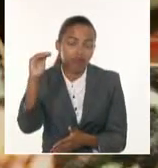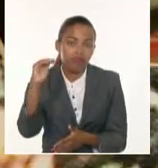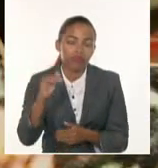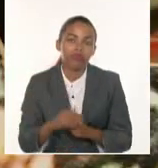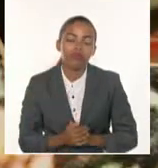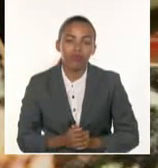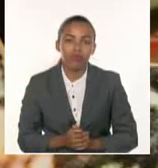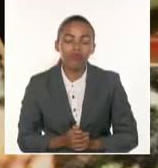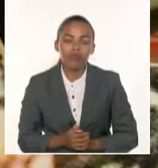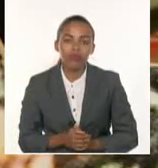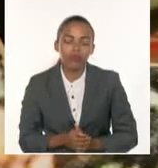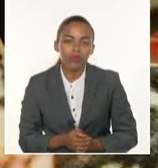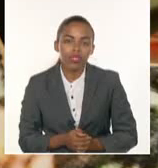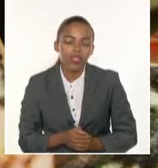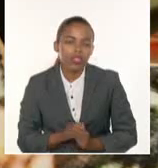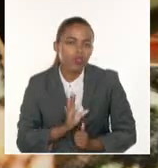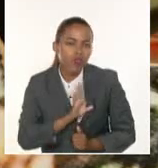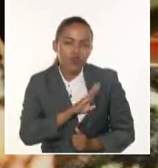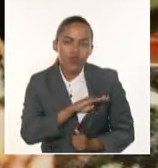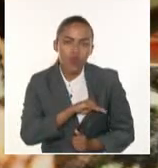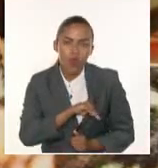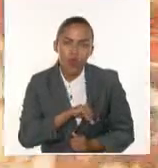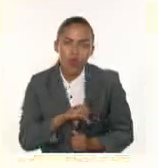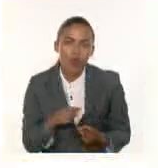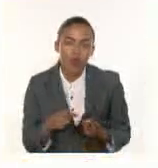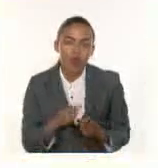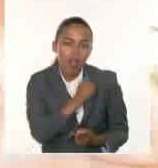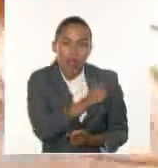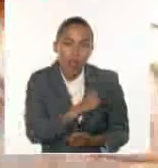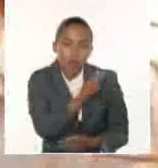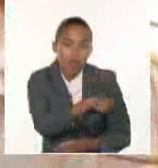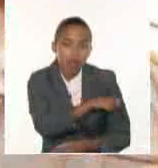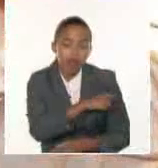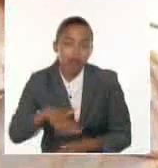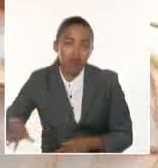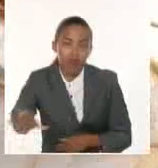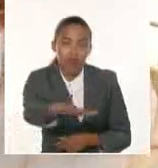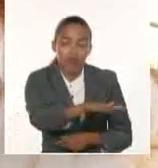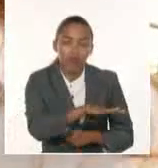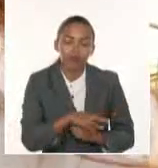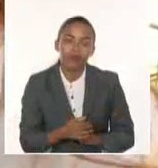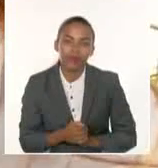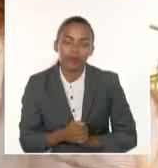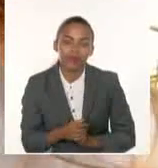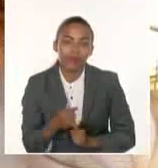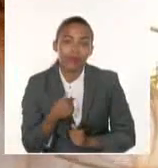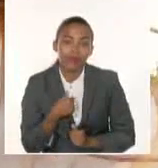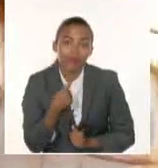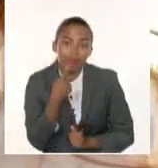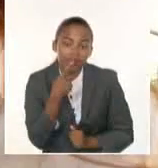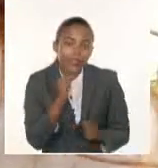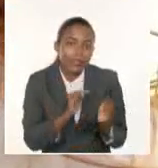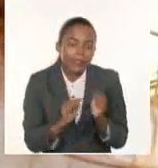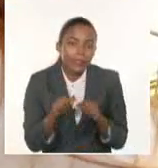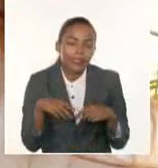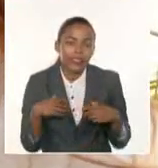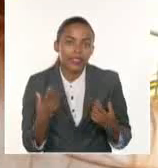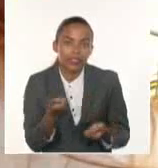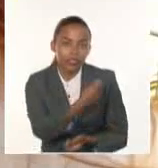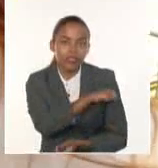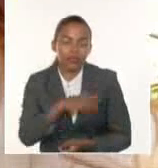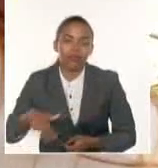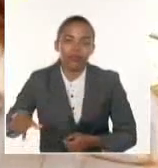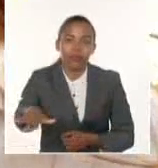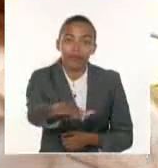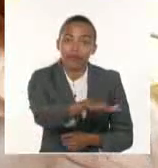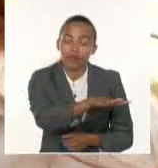Su humildad, nunca perdió la humildad y el amor a su pueblo. Lo primero que le diría es, bastante pueblo de aquí y este pueblo toda la